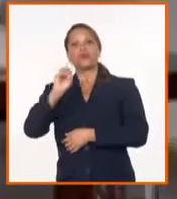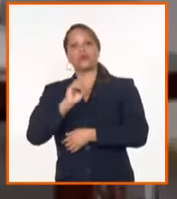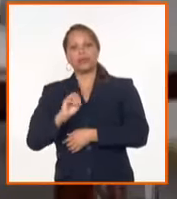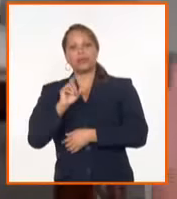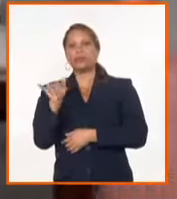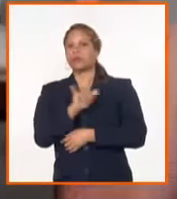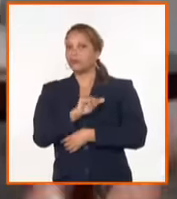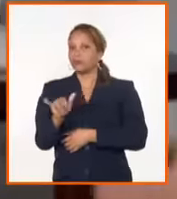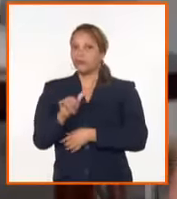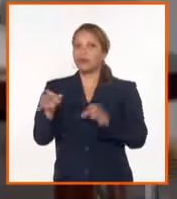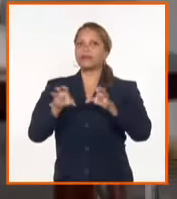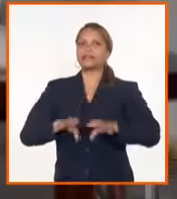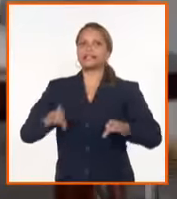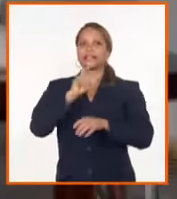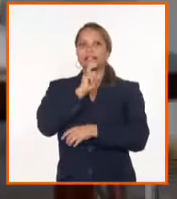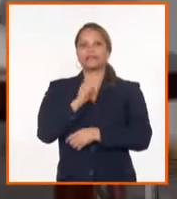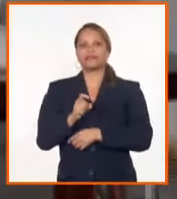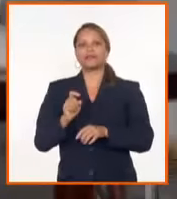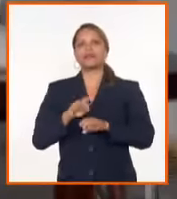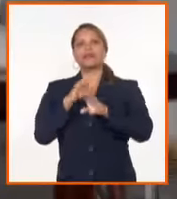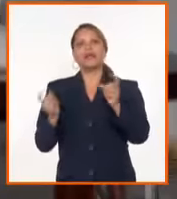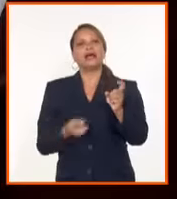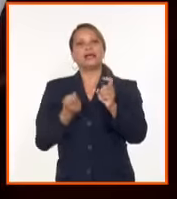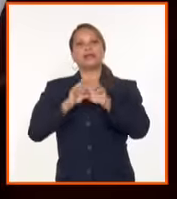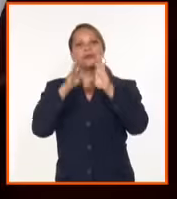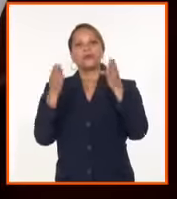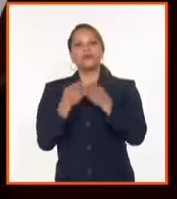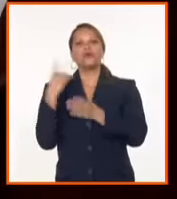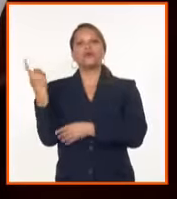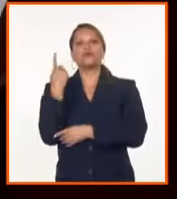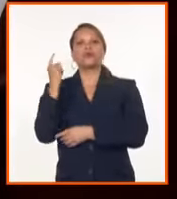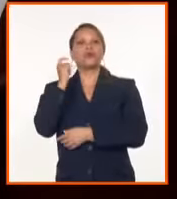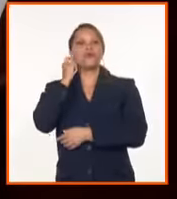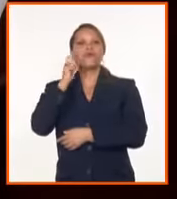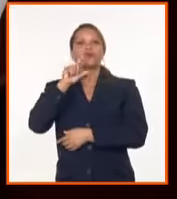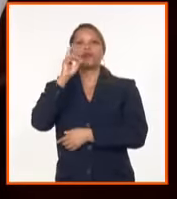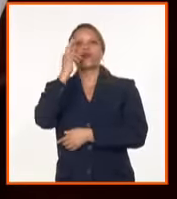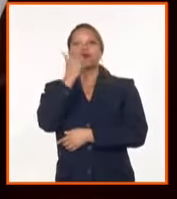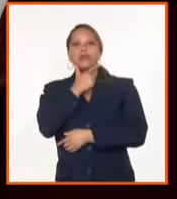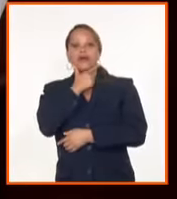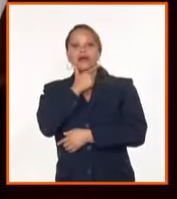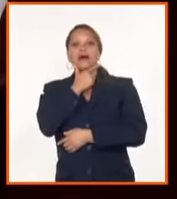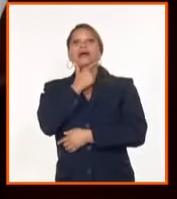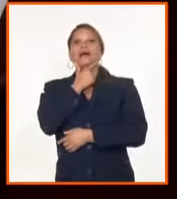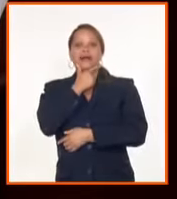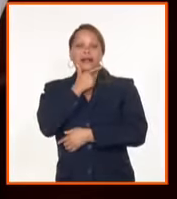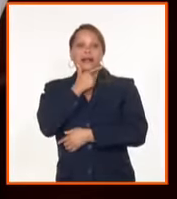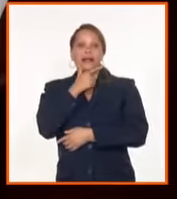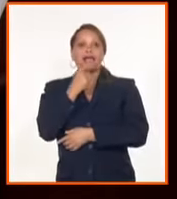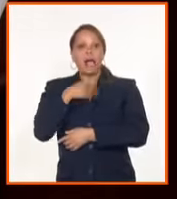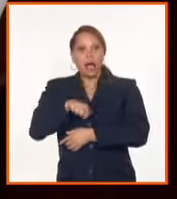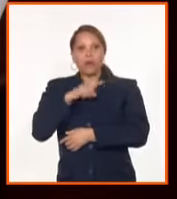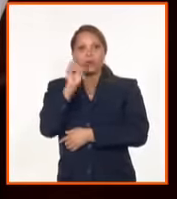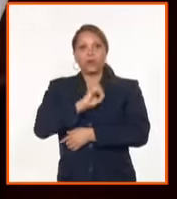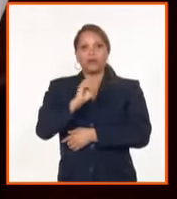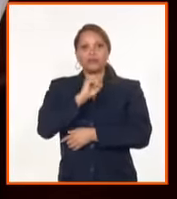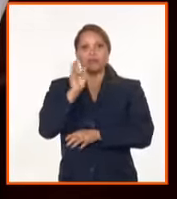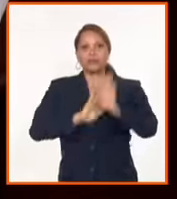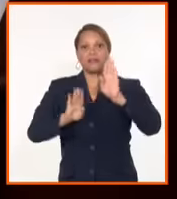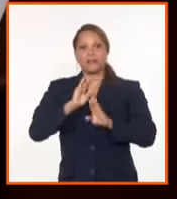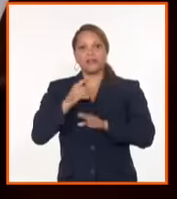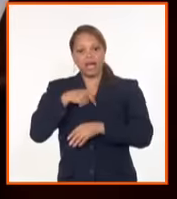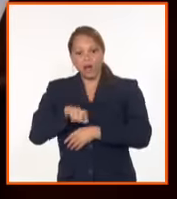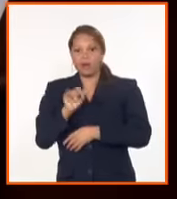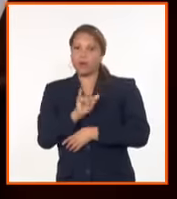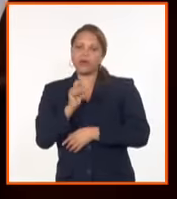guerra mundial, un ciclón Flores en los primeros años de la revolución, cuando no teníamos los niveles de organización que tiene nuestro sistema de defensa civil